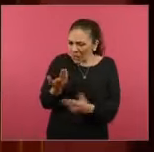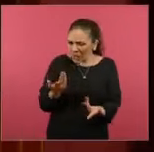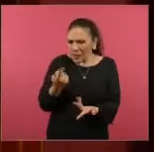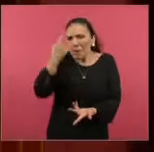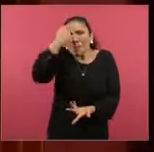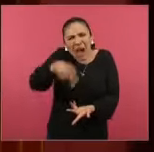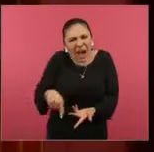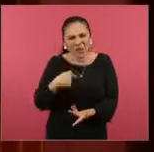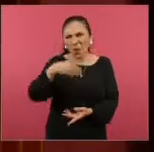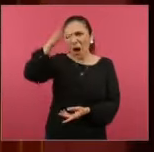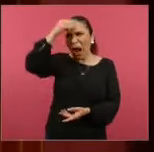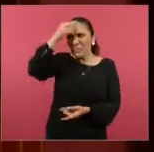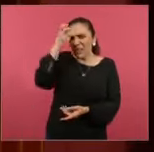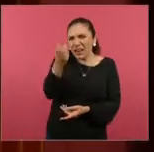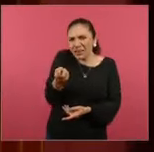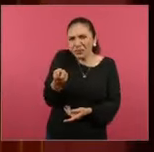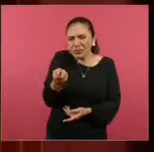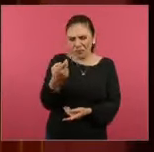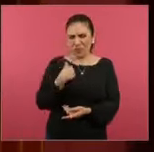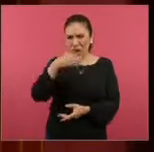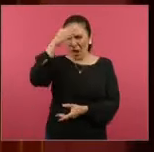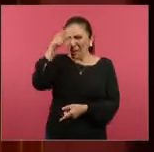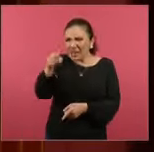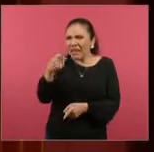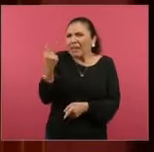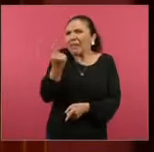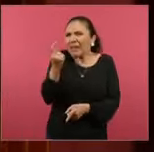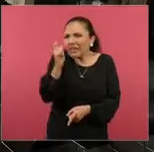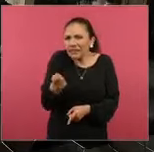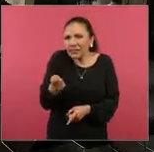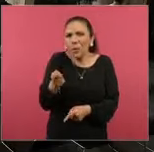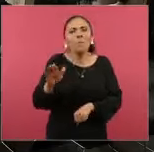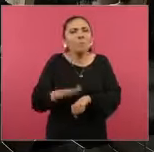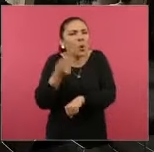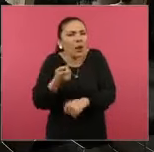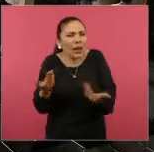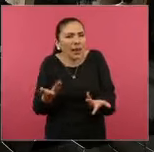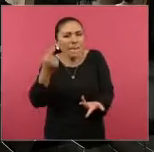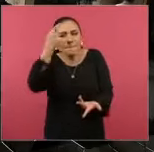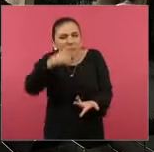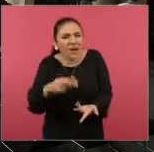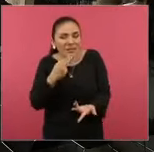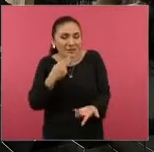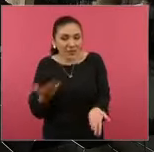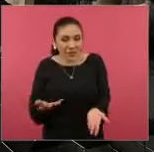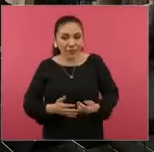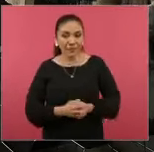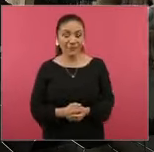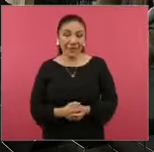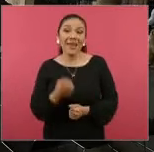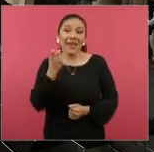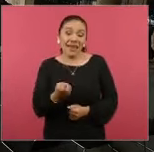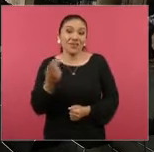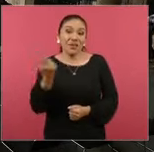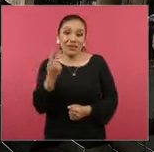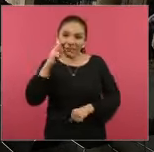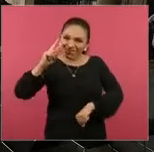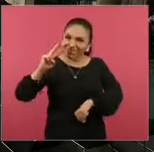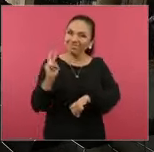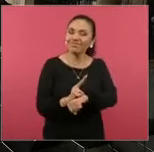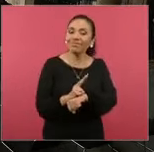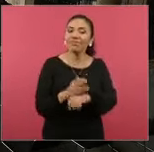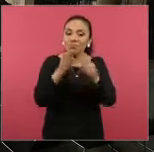eso. ¿Qué voy a aprender? ¿Por qué lo voy a aprender? ¿Y para qué? Esto exige que la